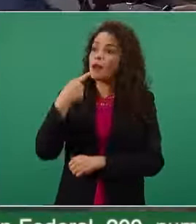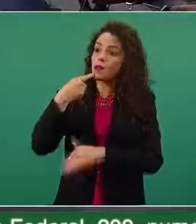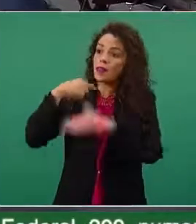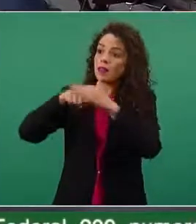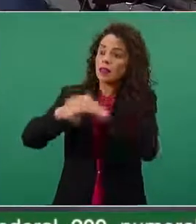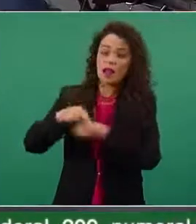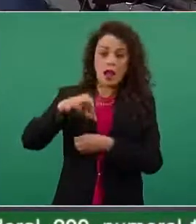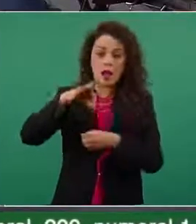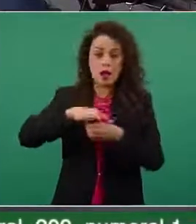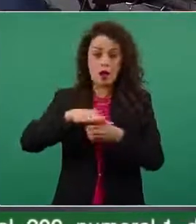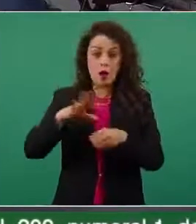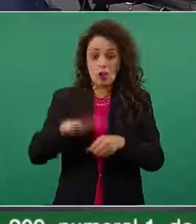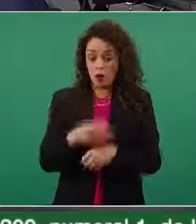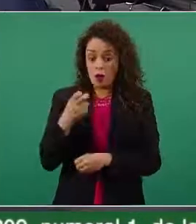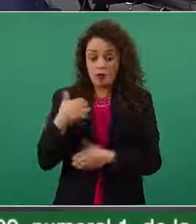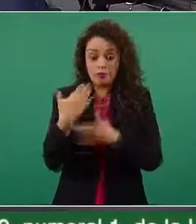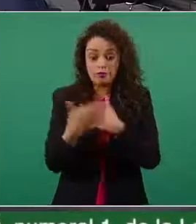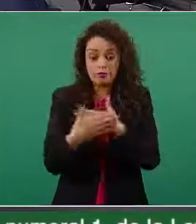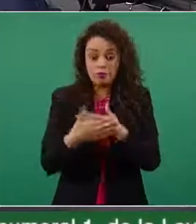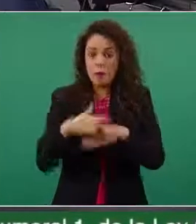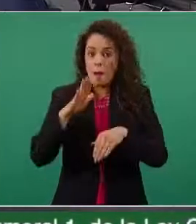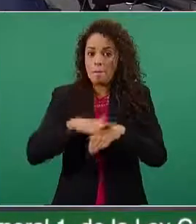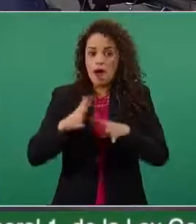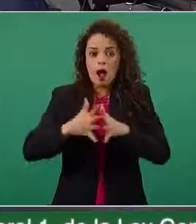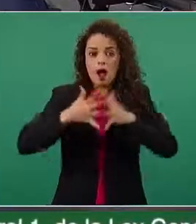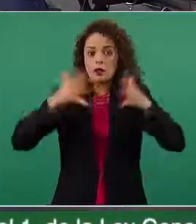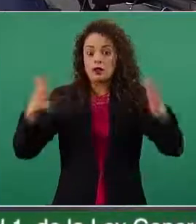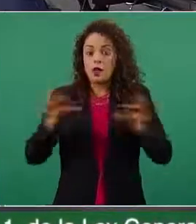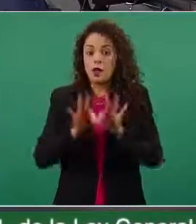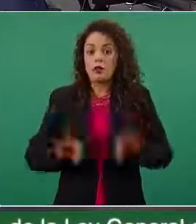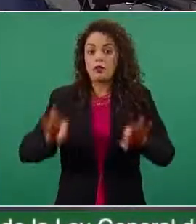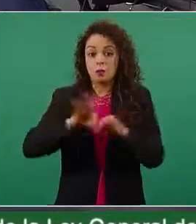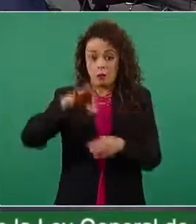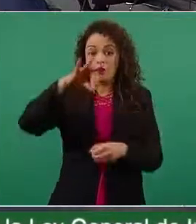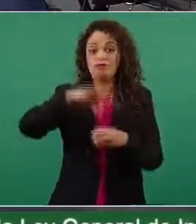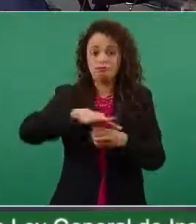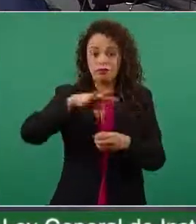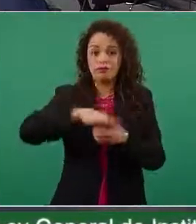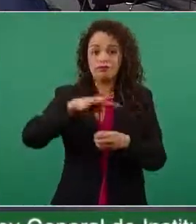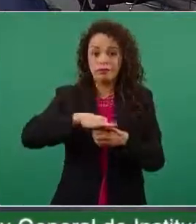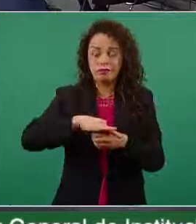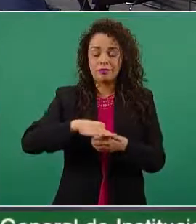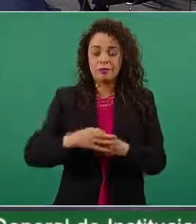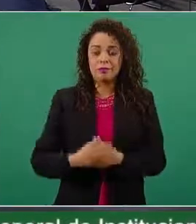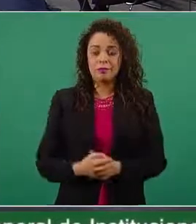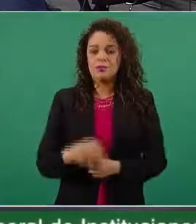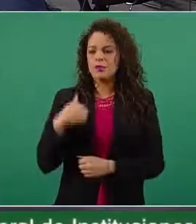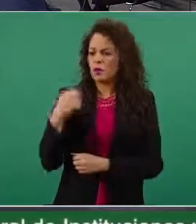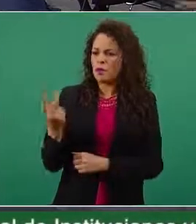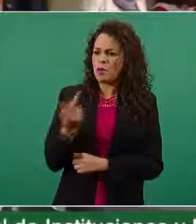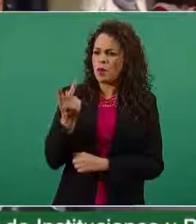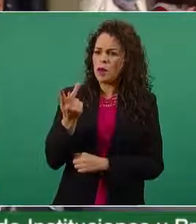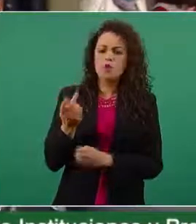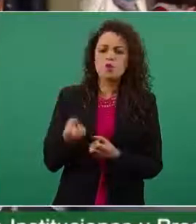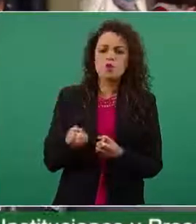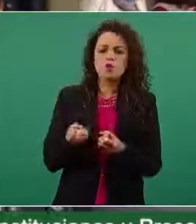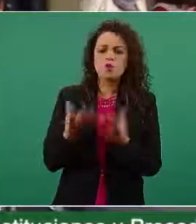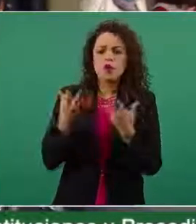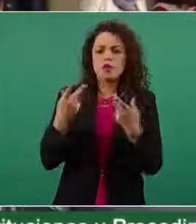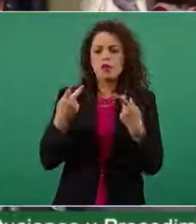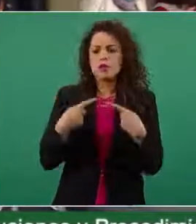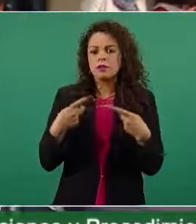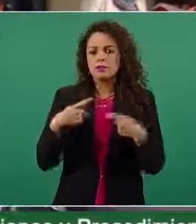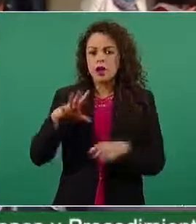tan grande, la más grande que hemos tenido. Y le preguntábamos el número de personal, de equipo, porque